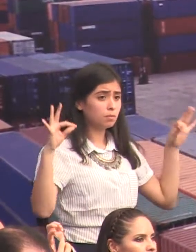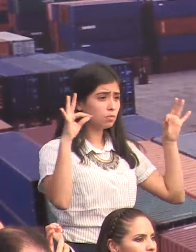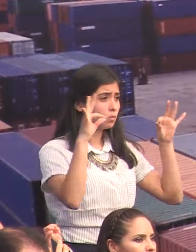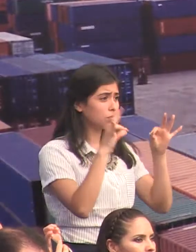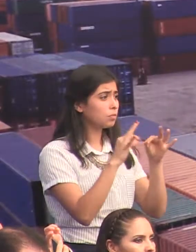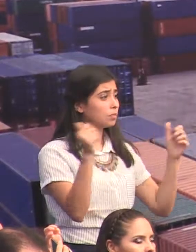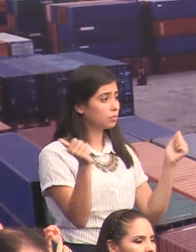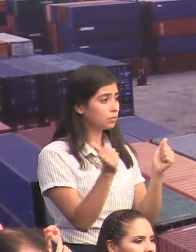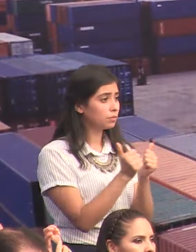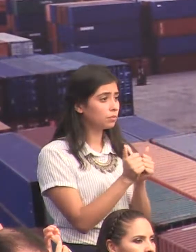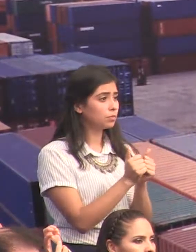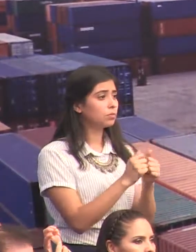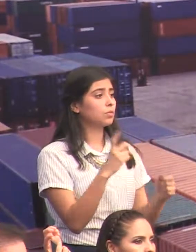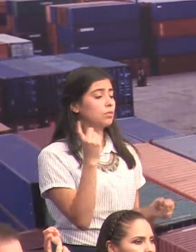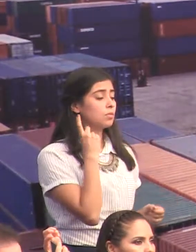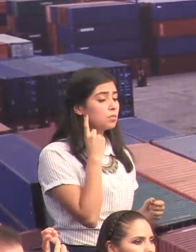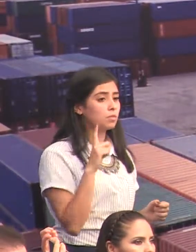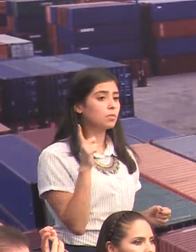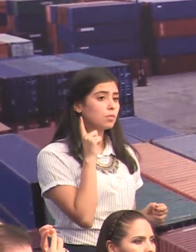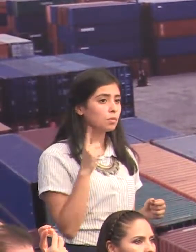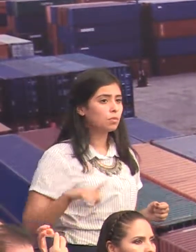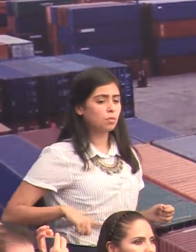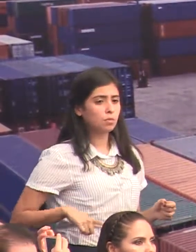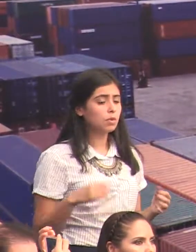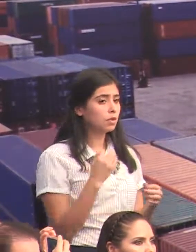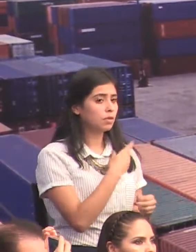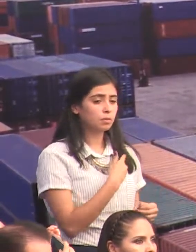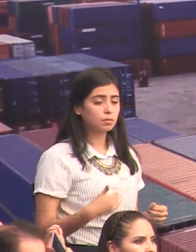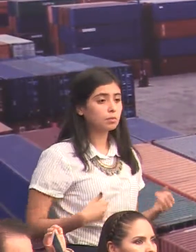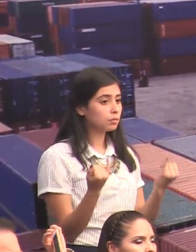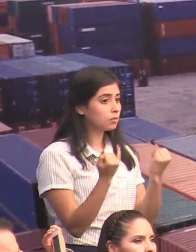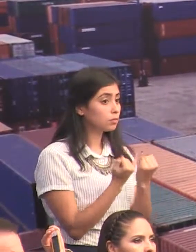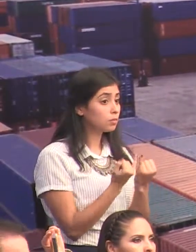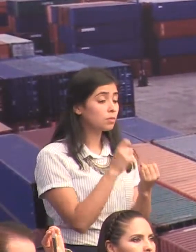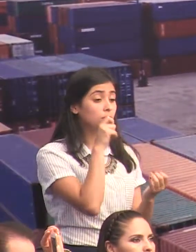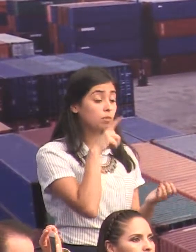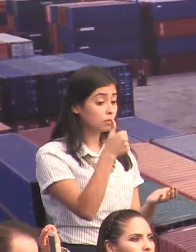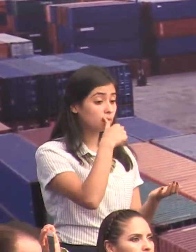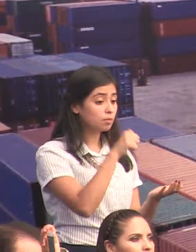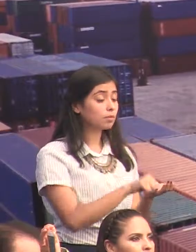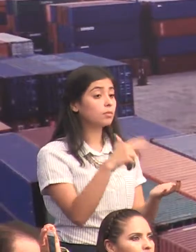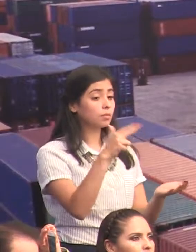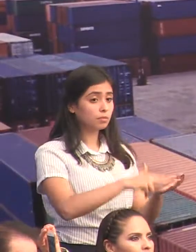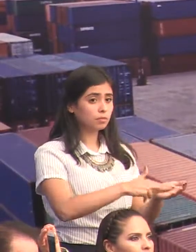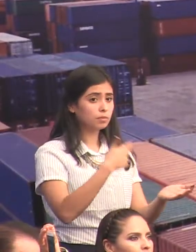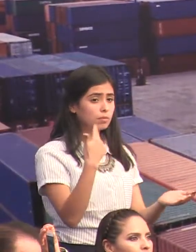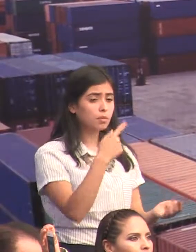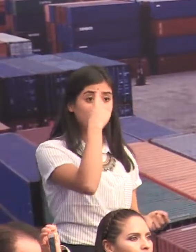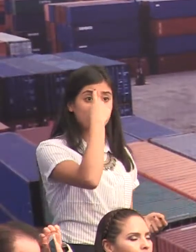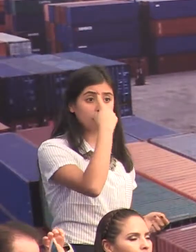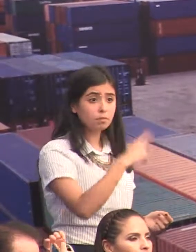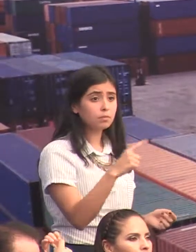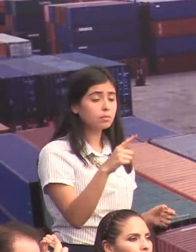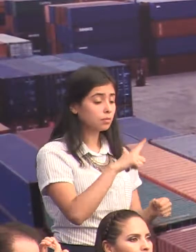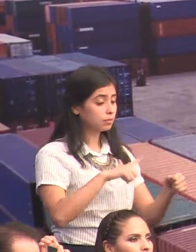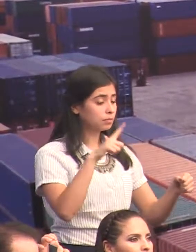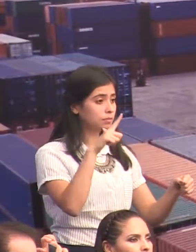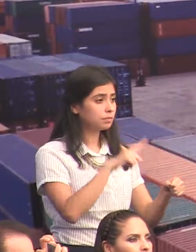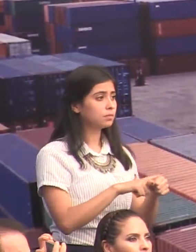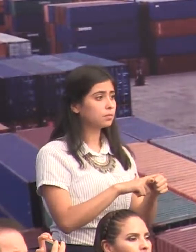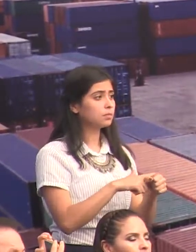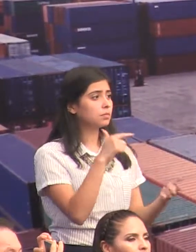por encargo del Estado mexicano. Por eso es tan emblemático e importante este encuentro con todos ustedes, en el marco